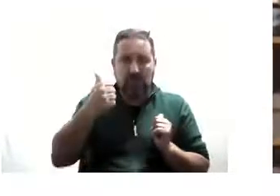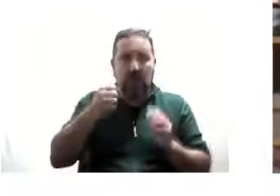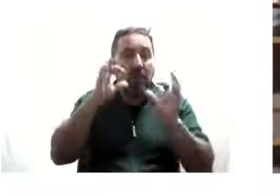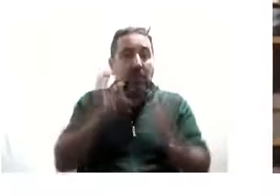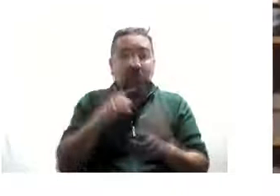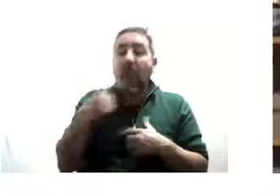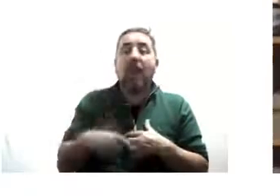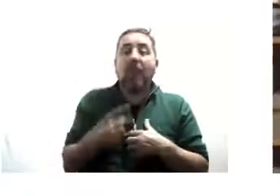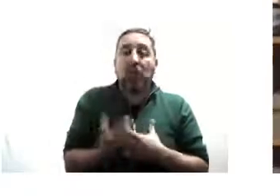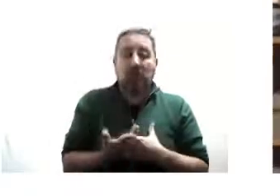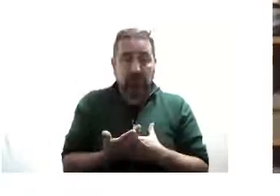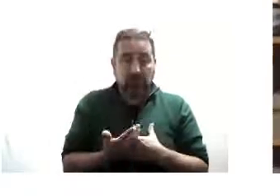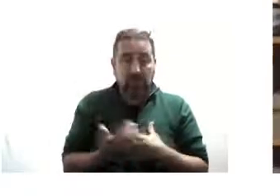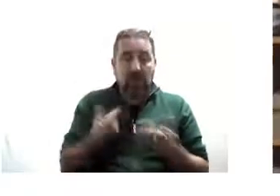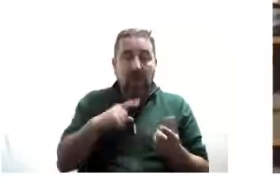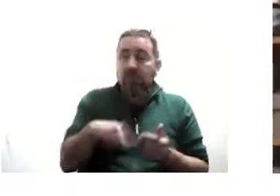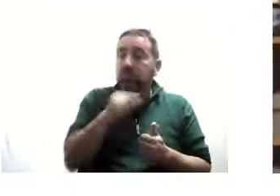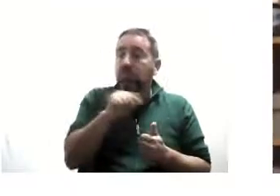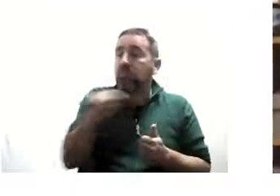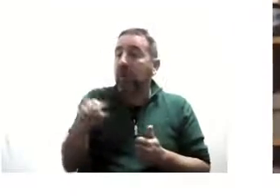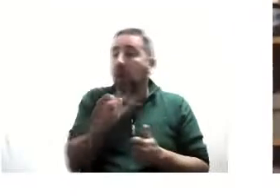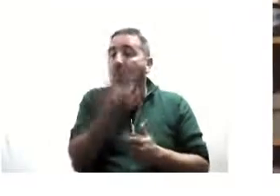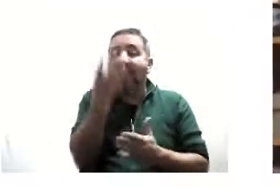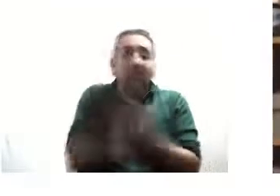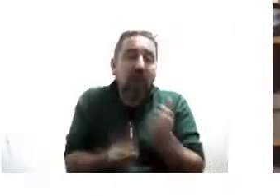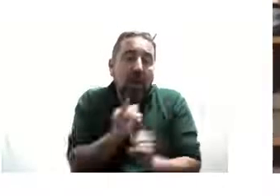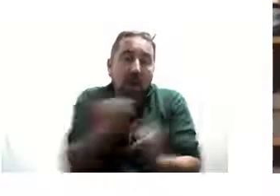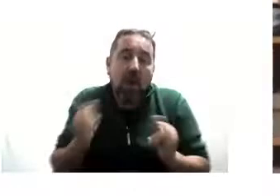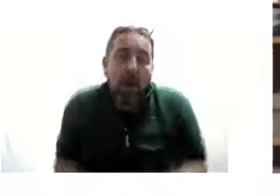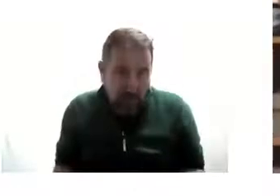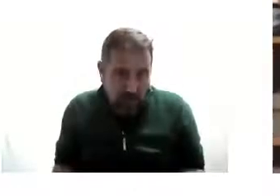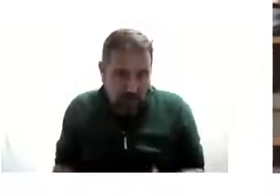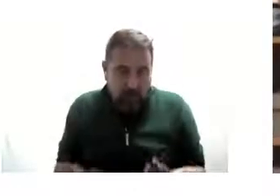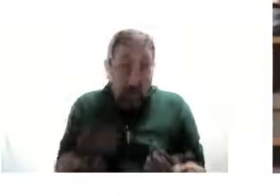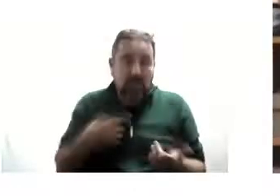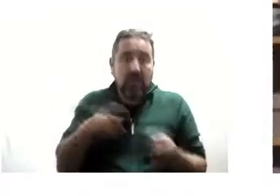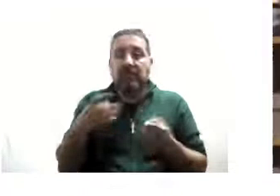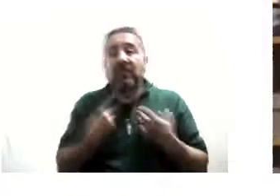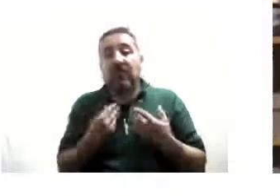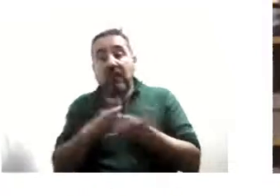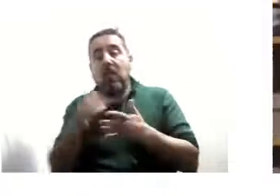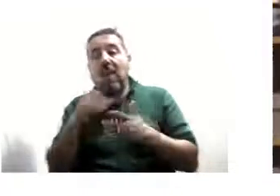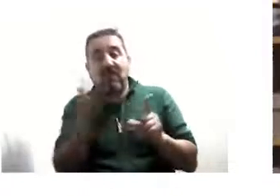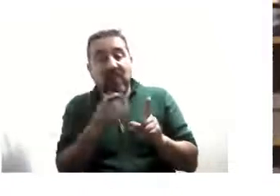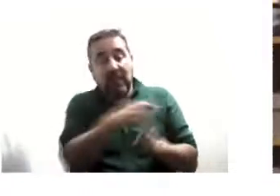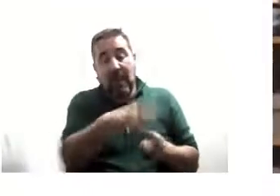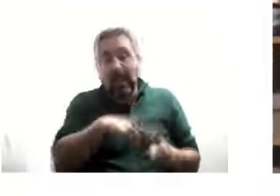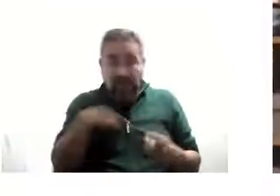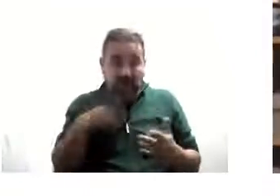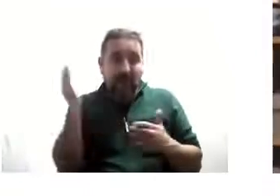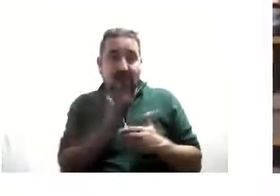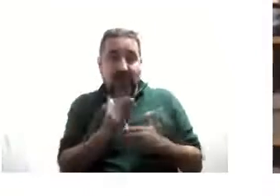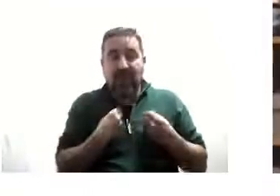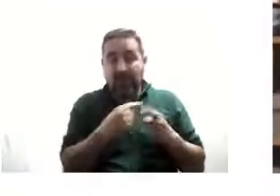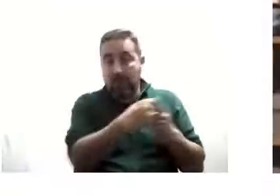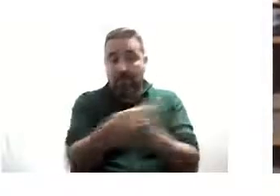lavadoras. O sea, de 20 lavadoras a veces falla una. Y eso baja la vida media del global, pero como regla